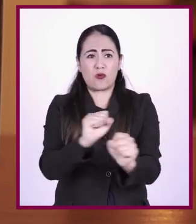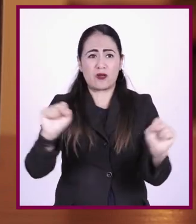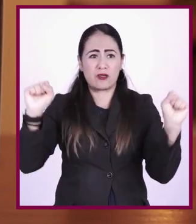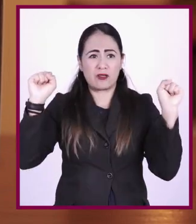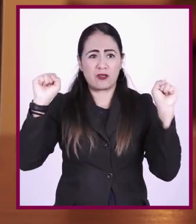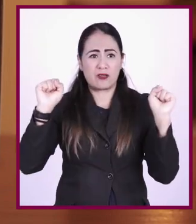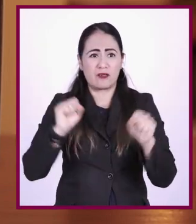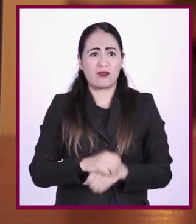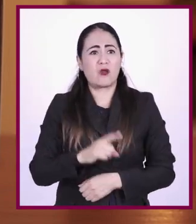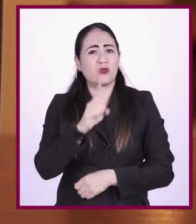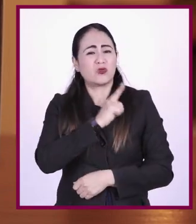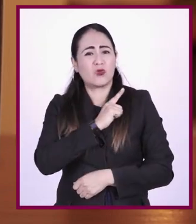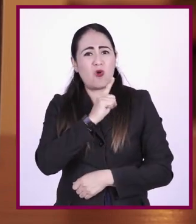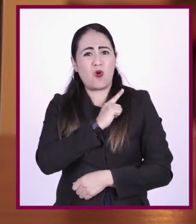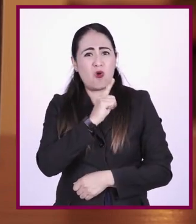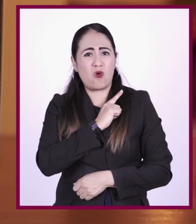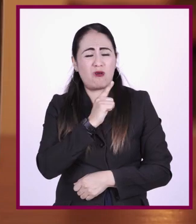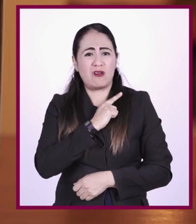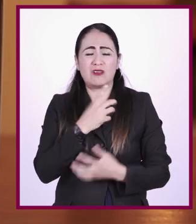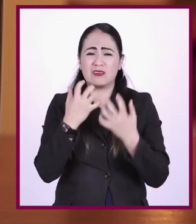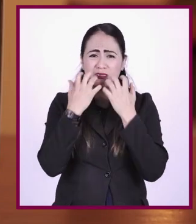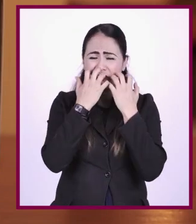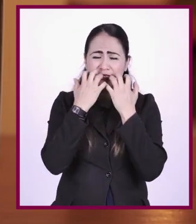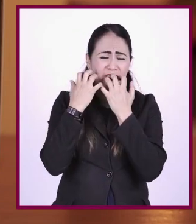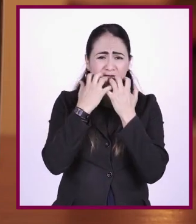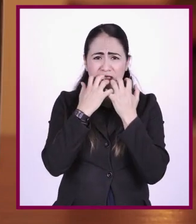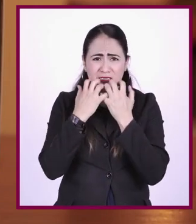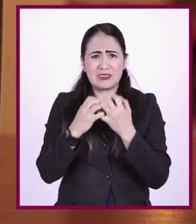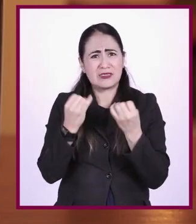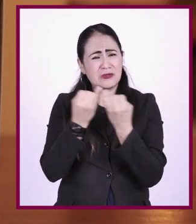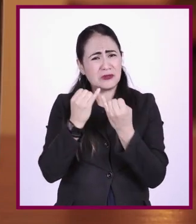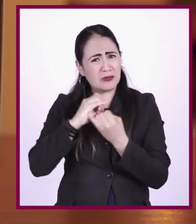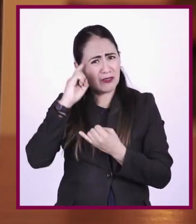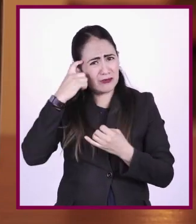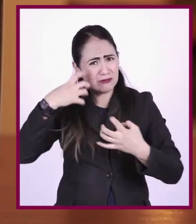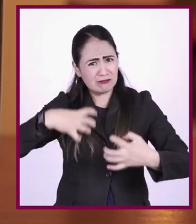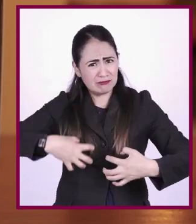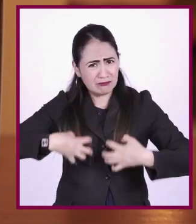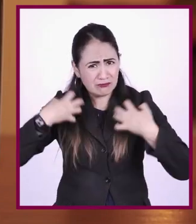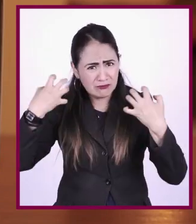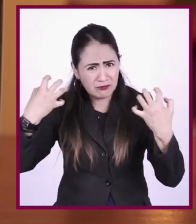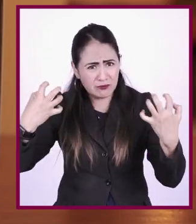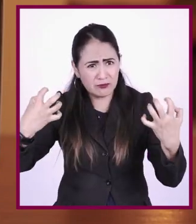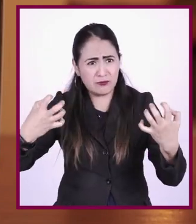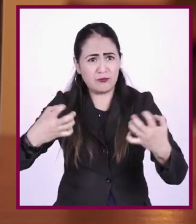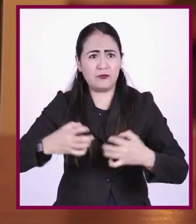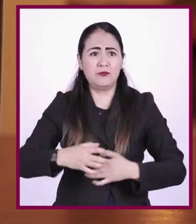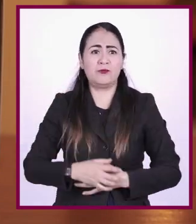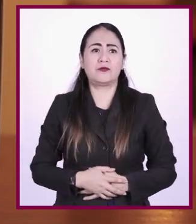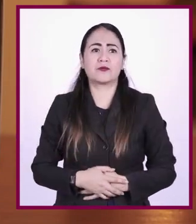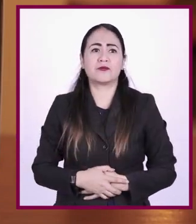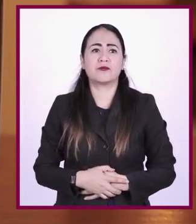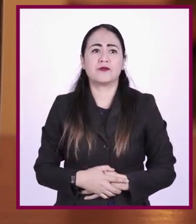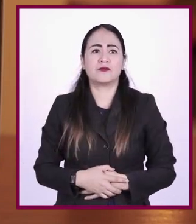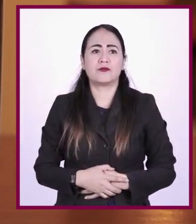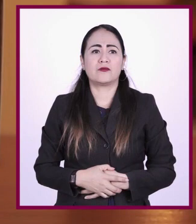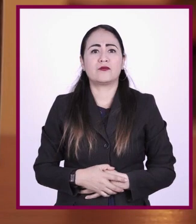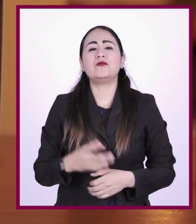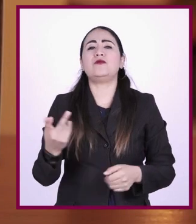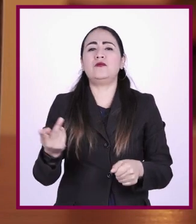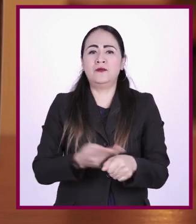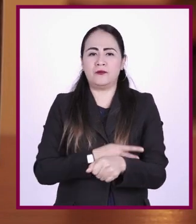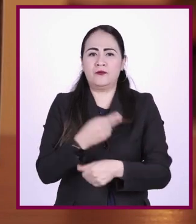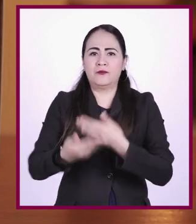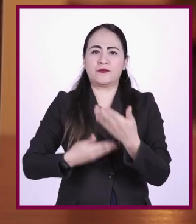aburrimiento, soledad, desesperación e ira al qué va a suceder después. Me doy cuenta de